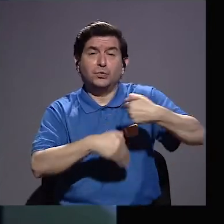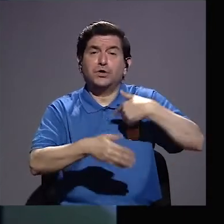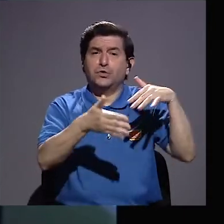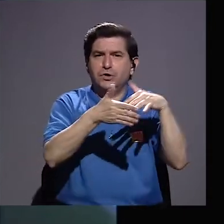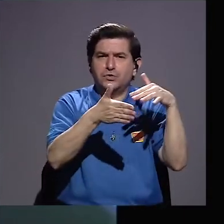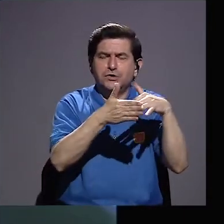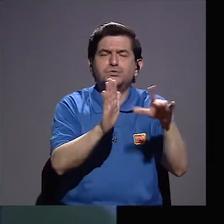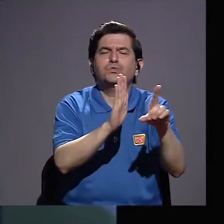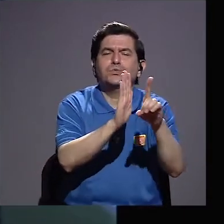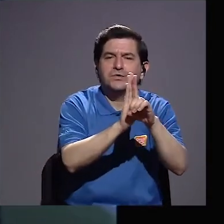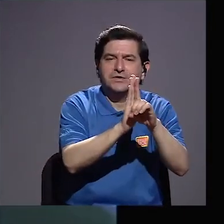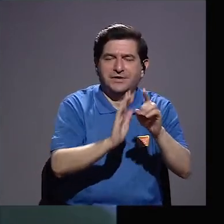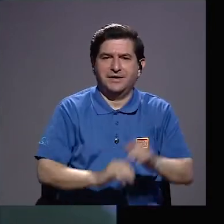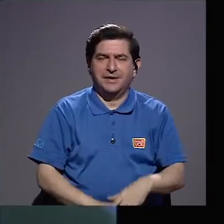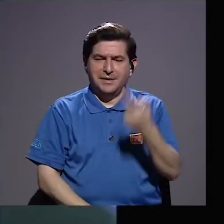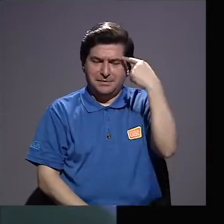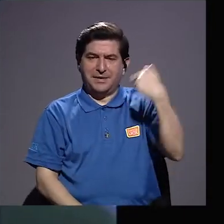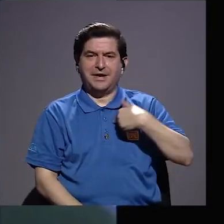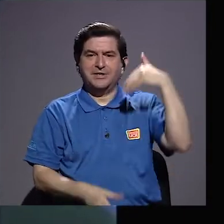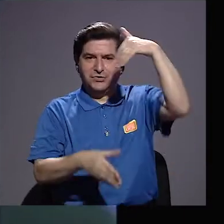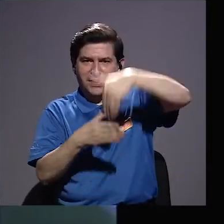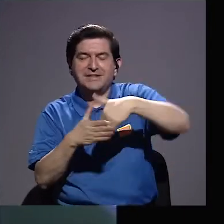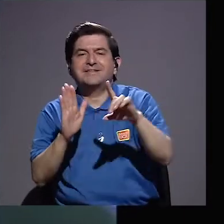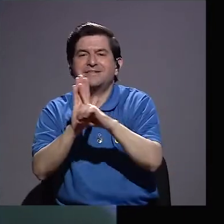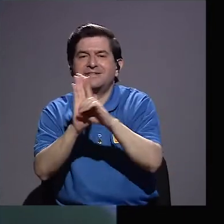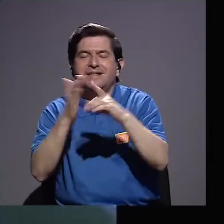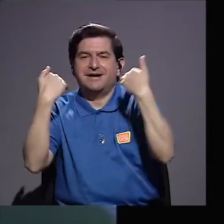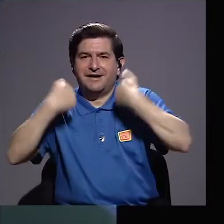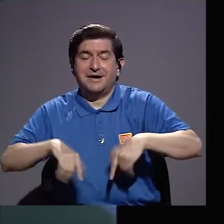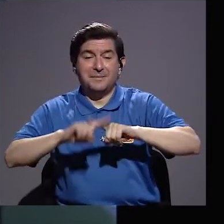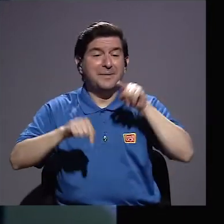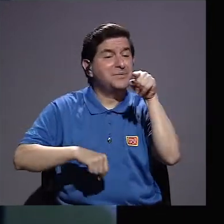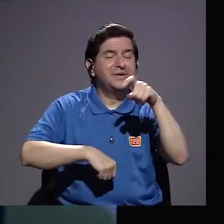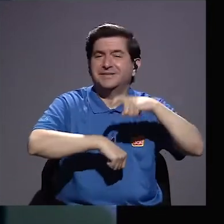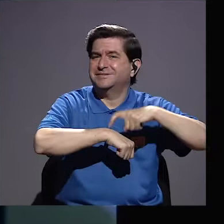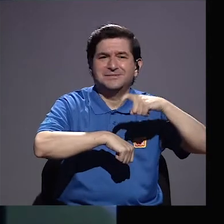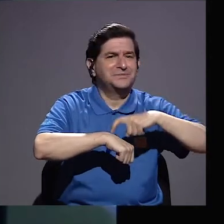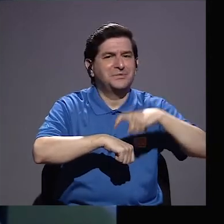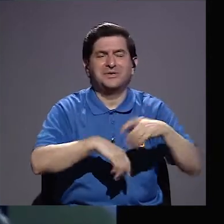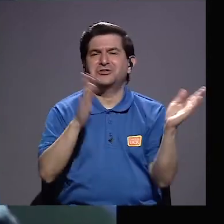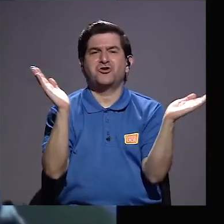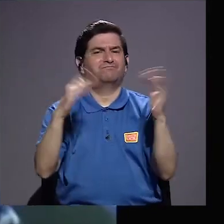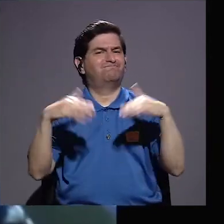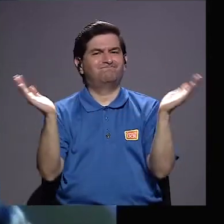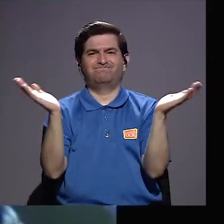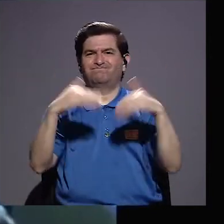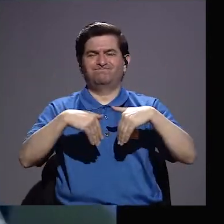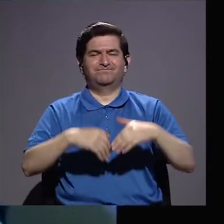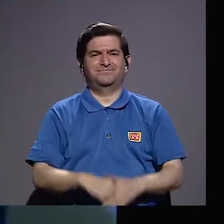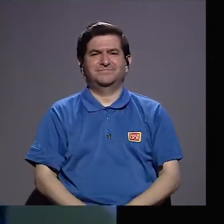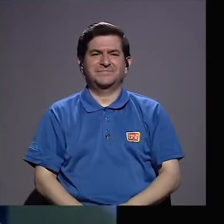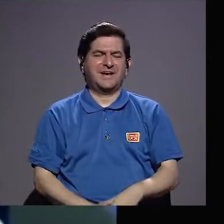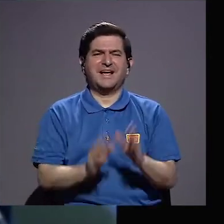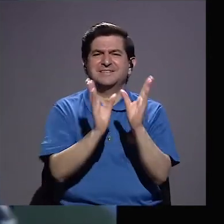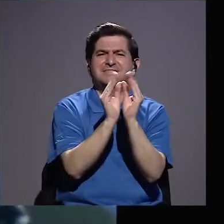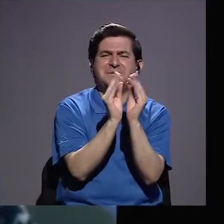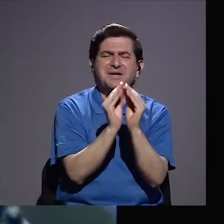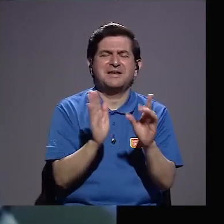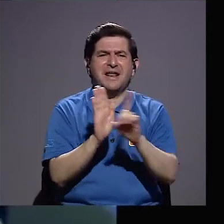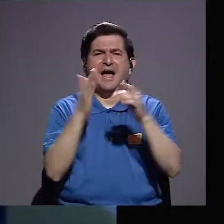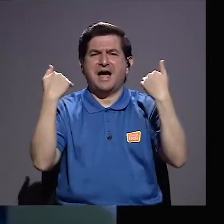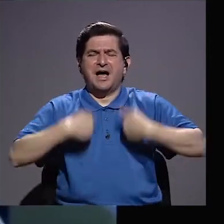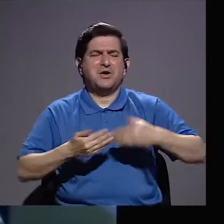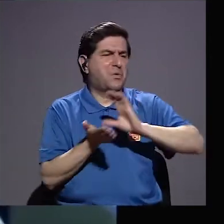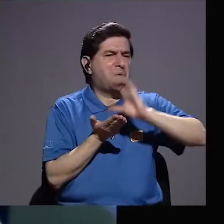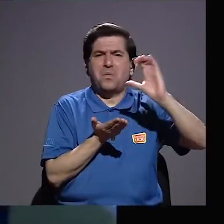derecho para meterme en derechos humanos, pero en aquella época no había seminarios de derechos humanos, no había